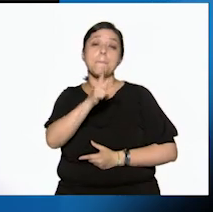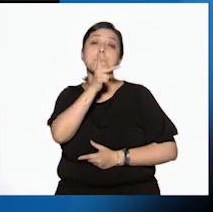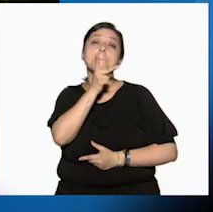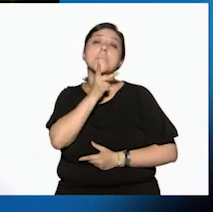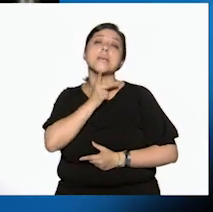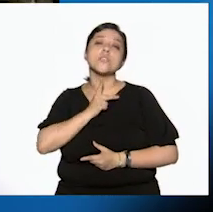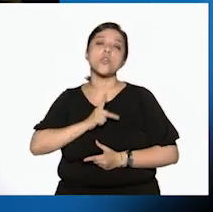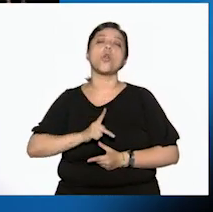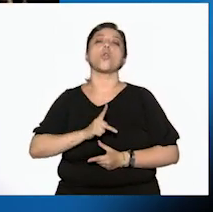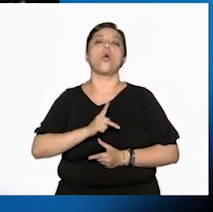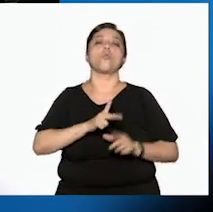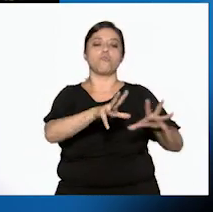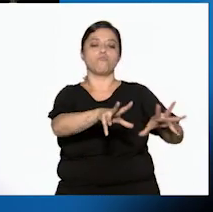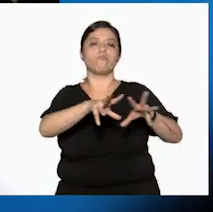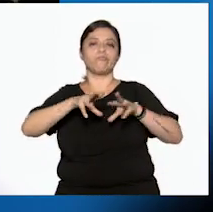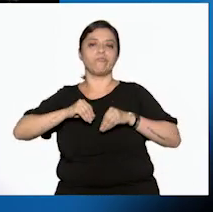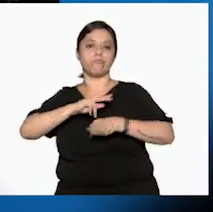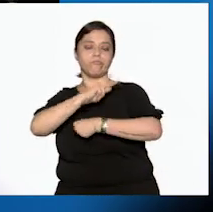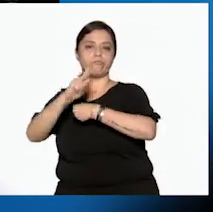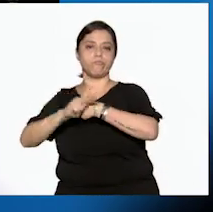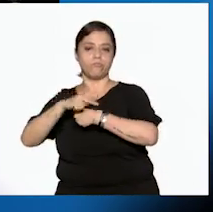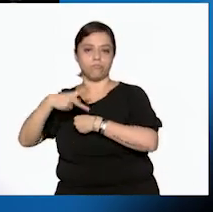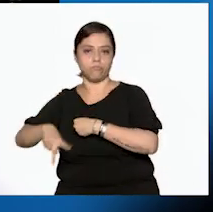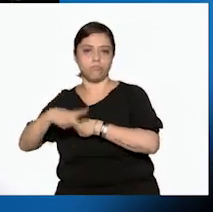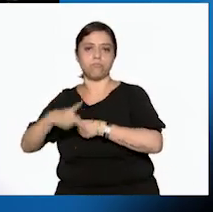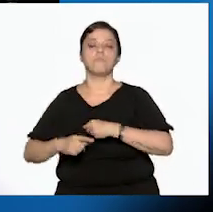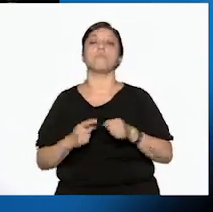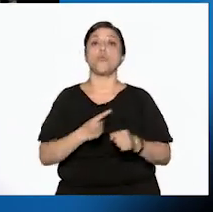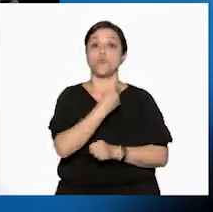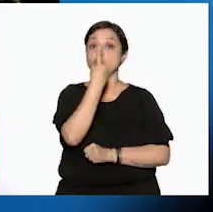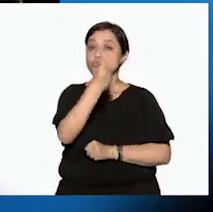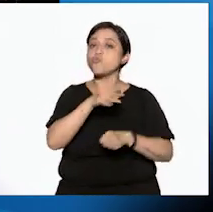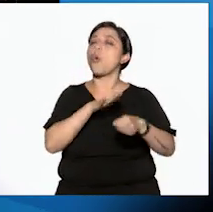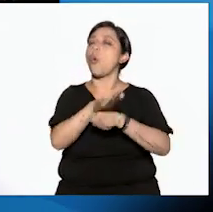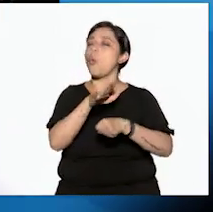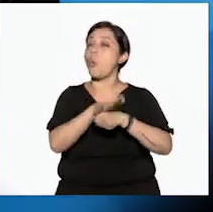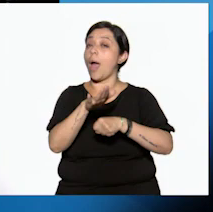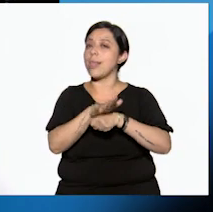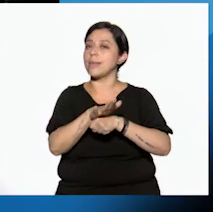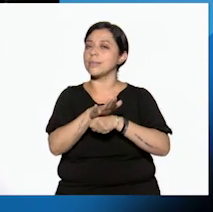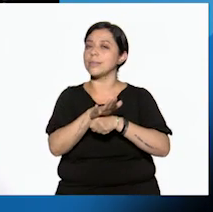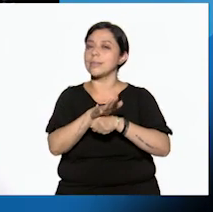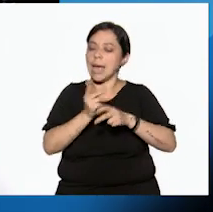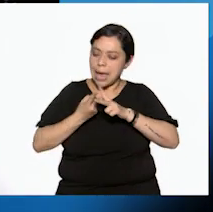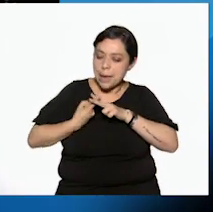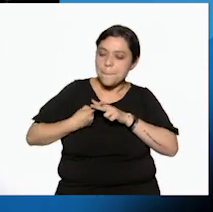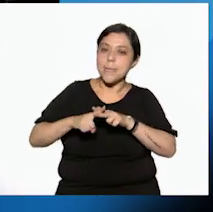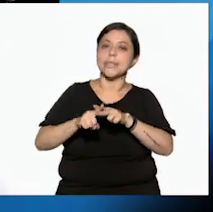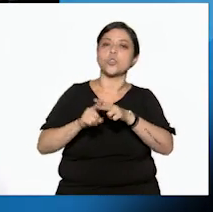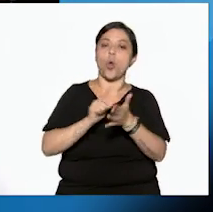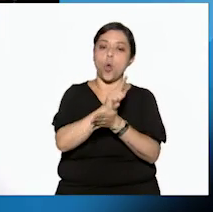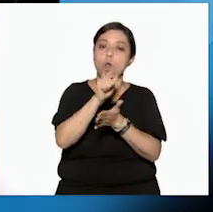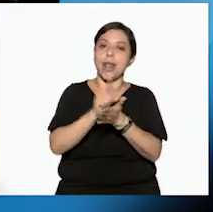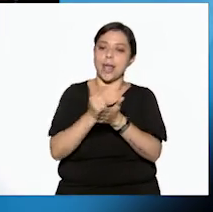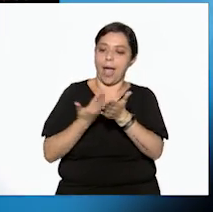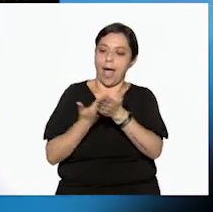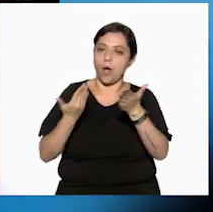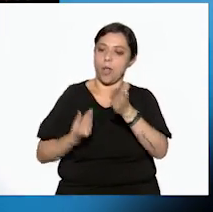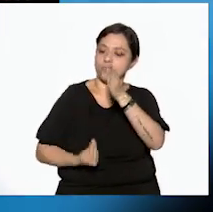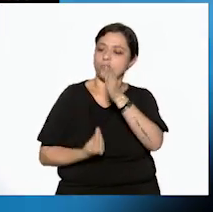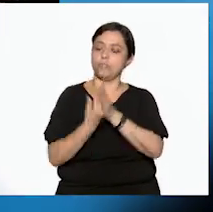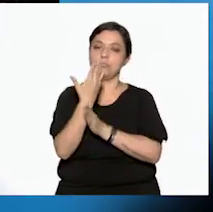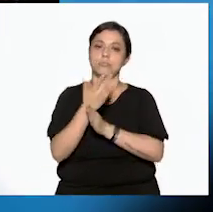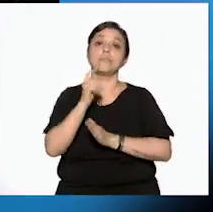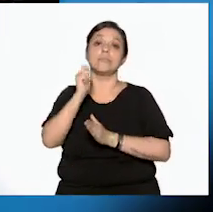petrolera. La posición número 1 de nuestro conteo es un hecho que de alguna manera dio origen a las leyes que nos rigen hoy en día.